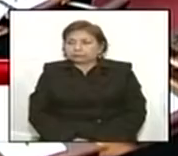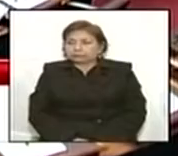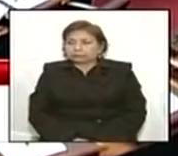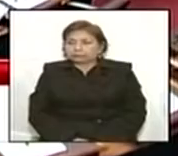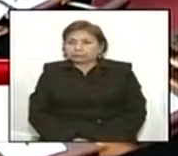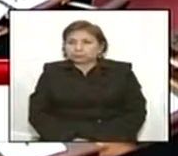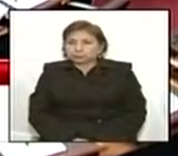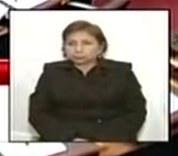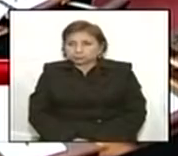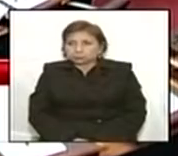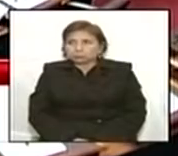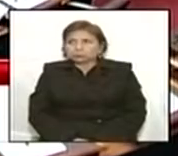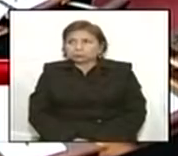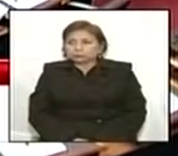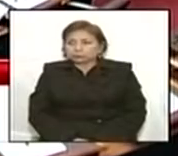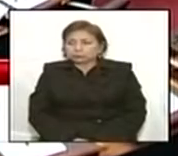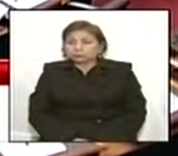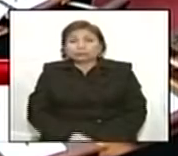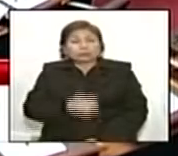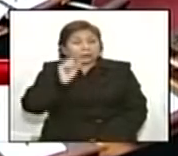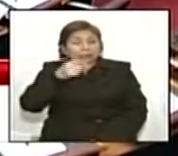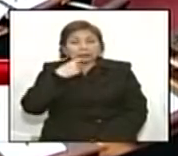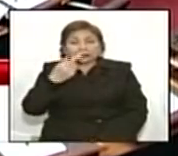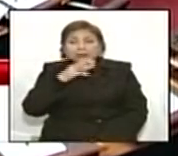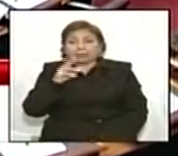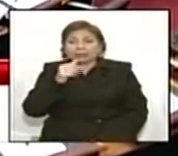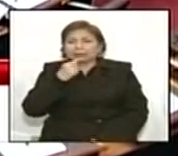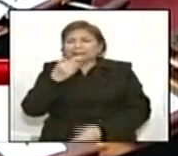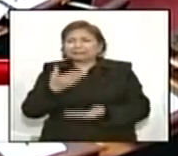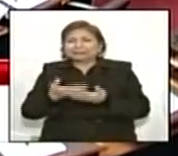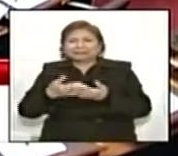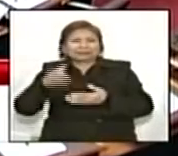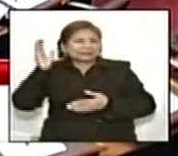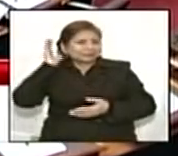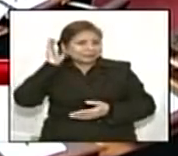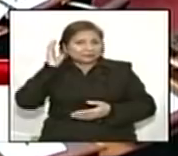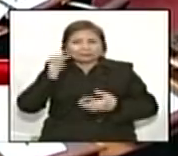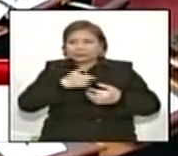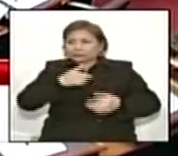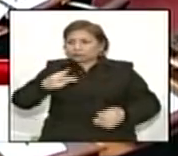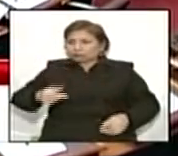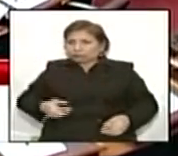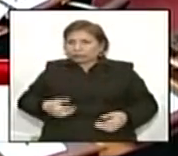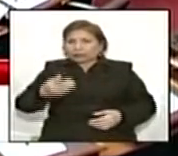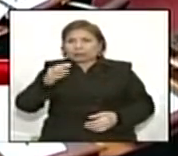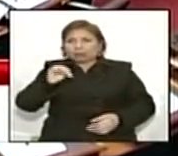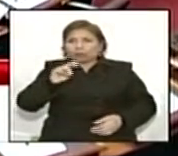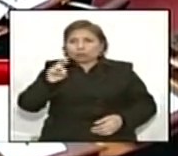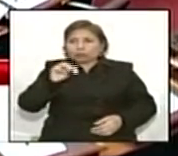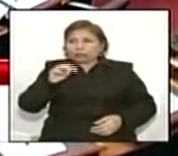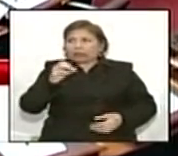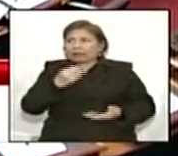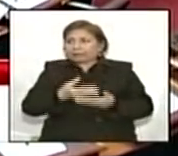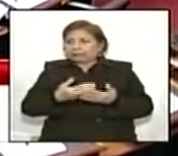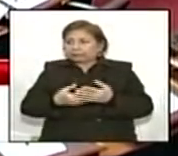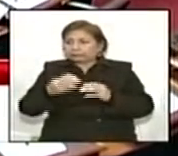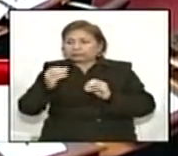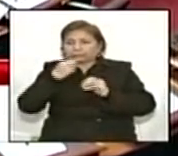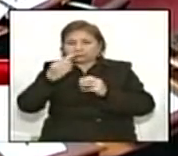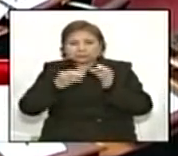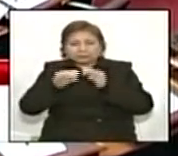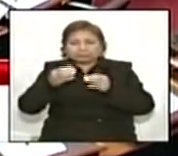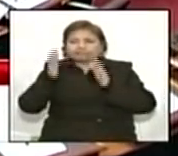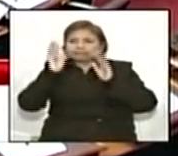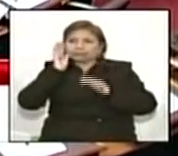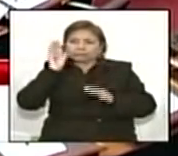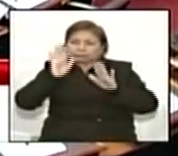como tal, fue más bien por un intento por superar un segundo intento de vacancia. Así es, ya había superado uno con las justas, logrando un trabajo político dentro del